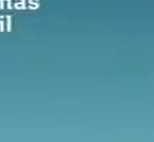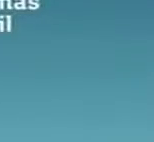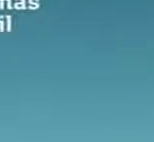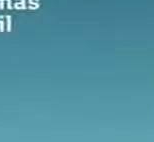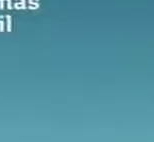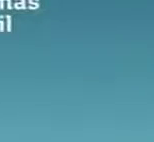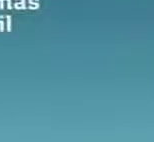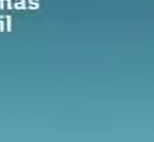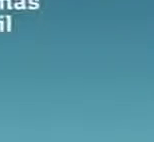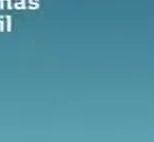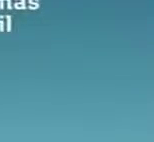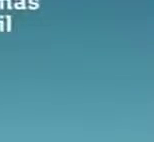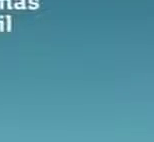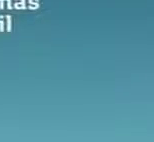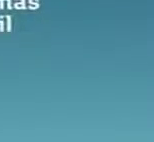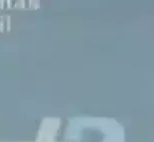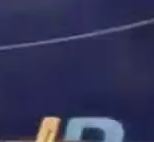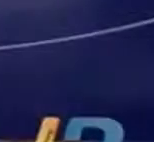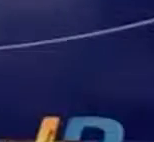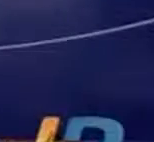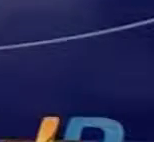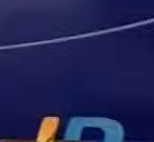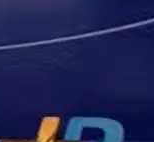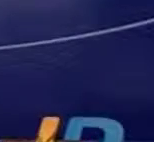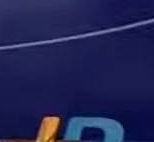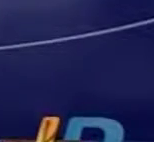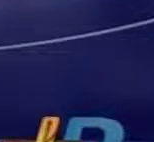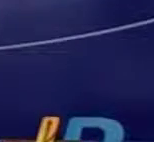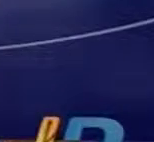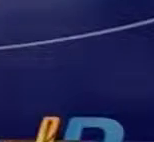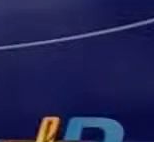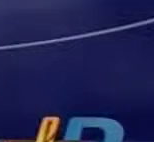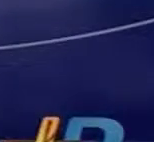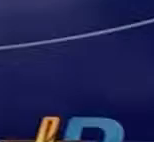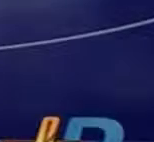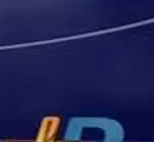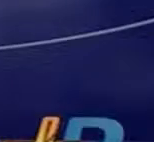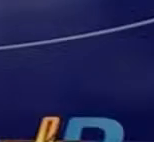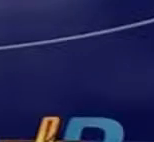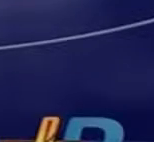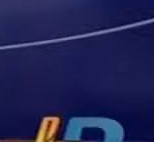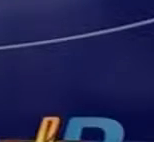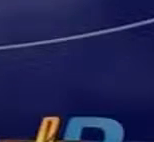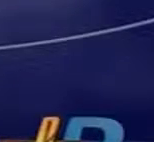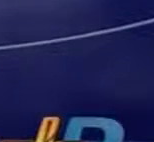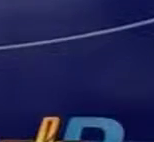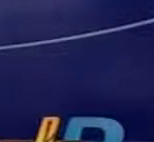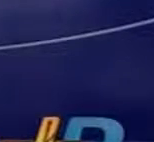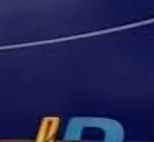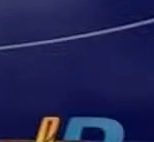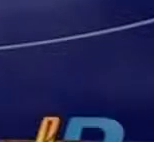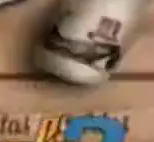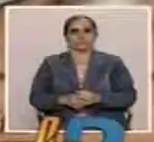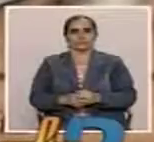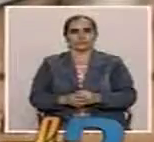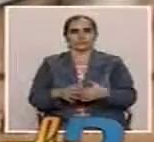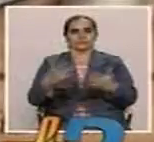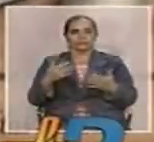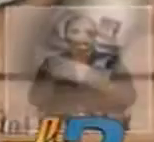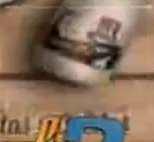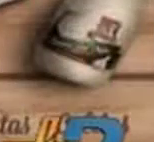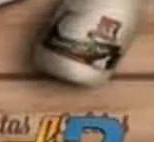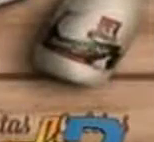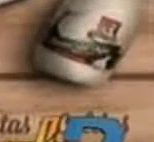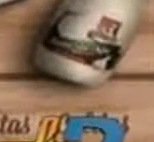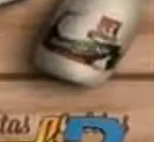Aplican condiciones y restricciones. Aquí está María Alejandra Valencia con todas las noticias del entretenimiento. Maleja, adelante. La